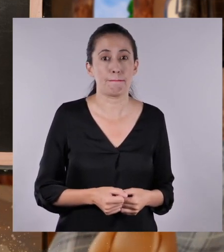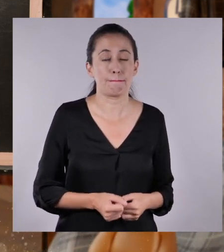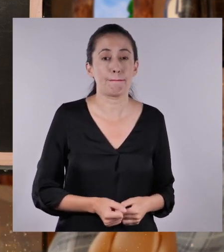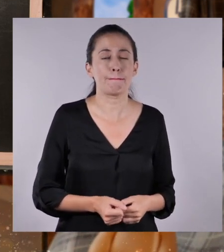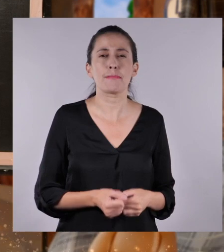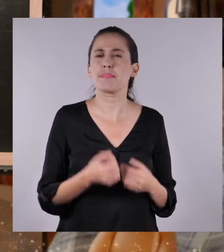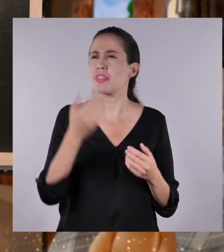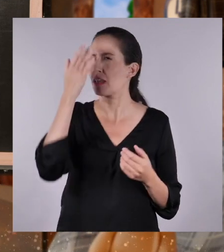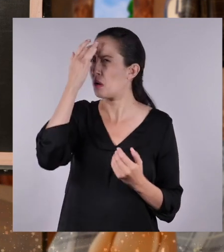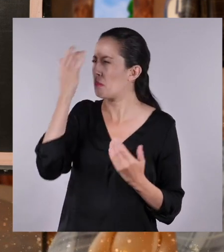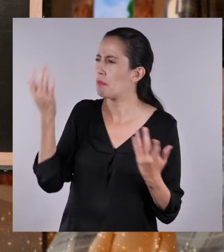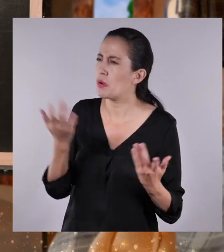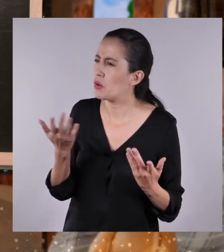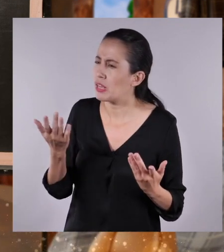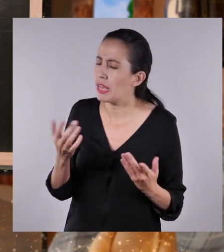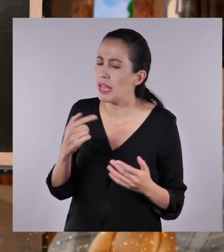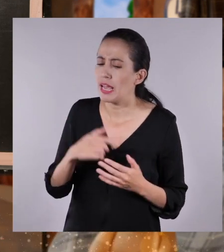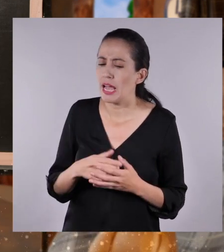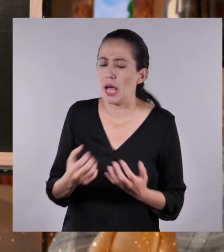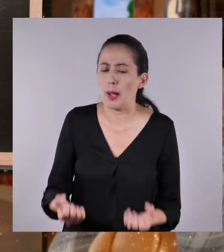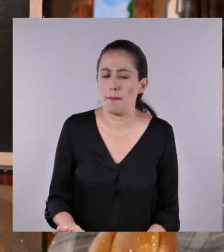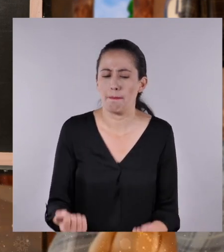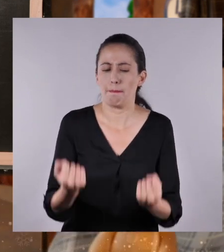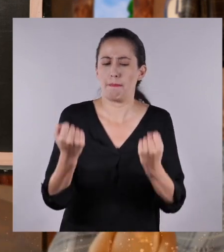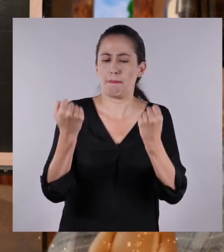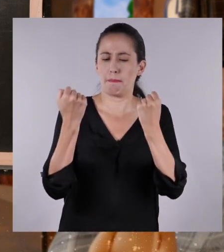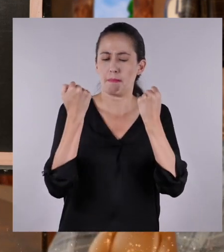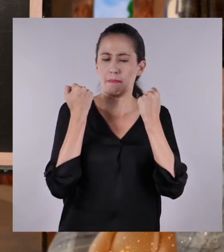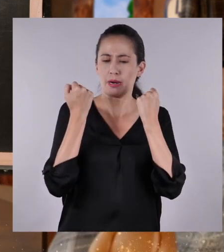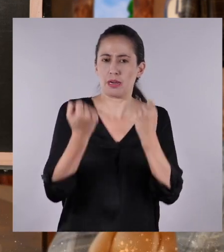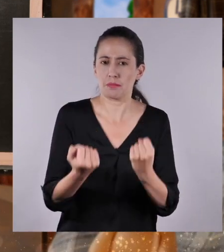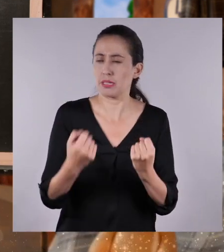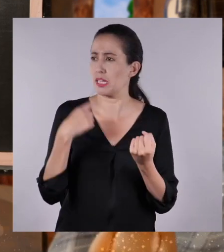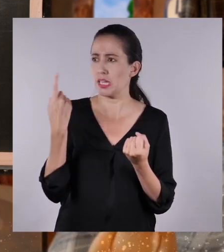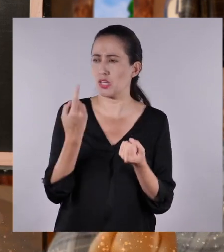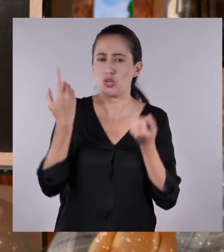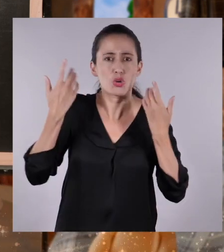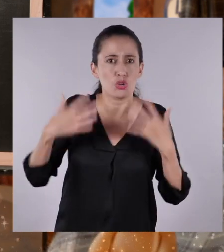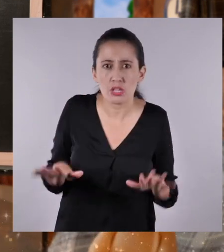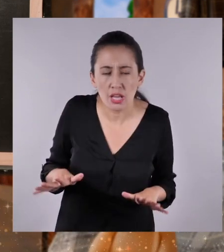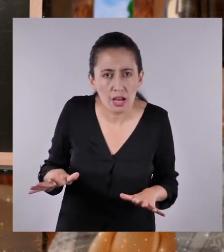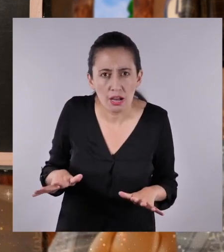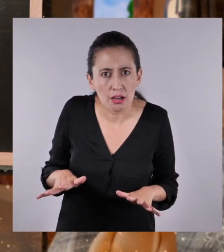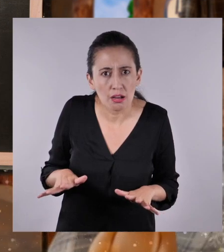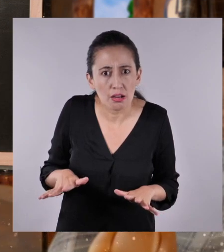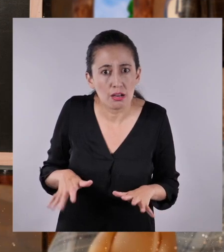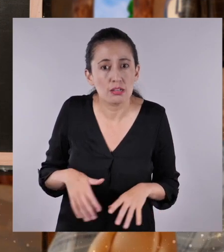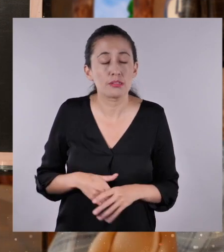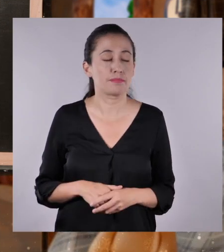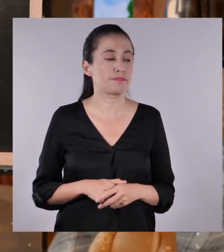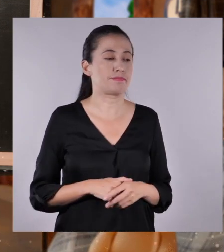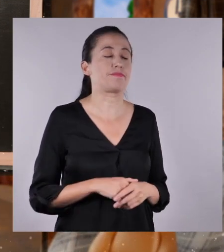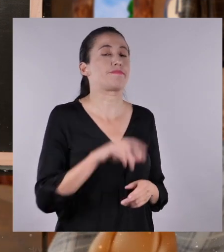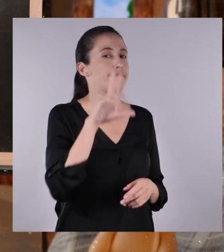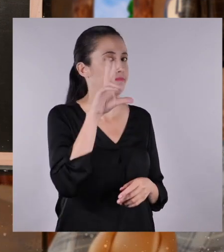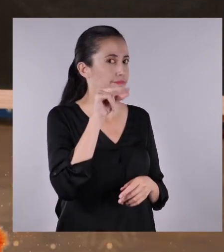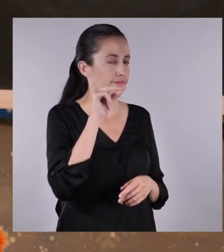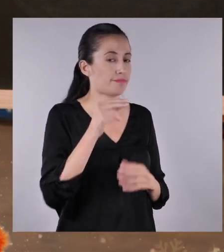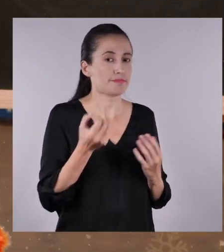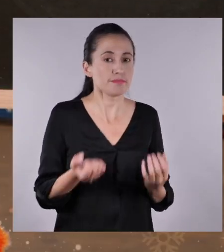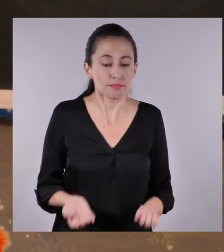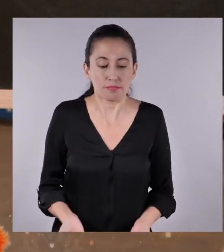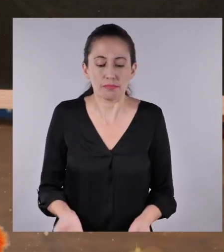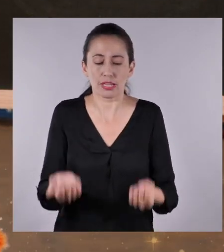Oye, ¿sí? ¿Pero de qué se trata exactamente el levantamiento de pesas? ¿Solo se levanta pesos así como los peluches? No,